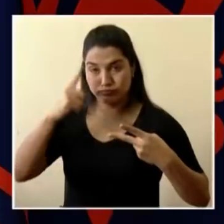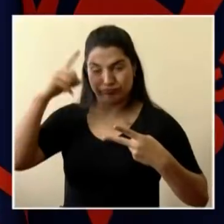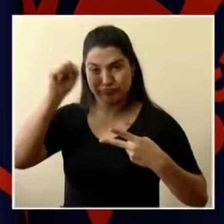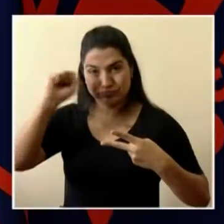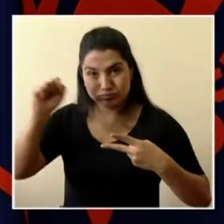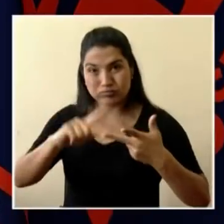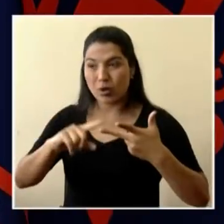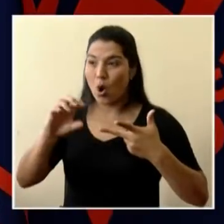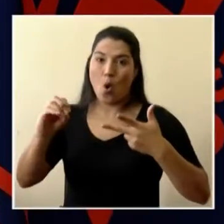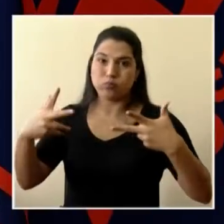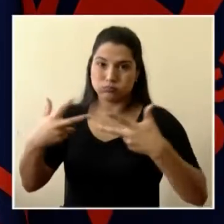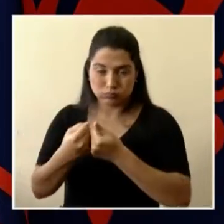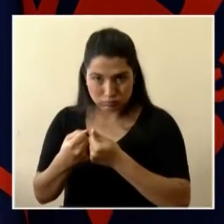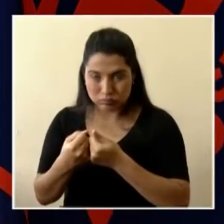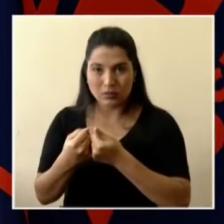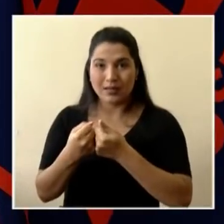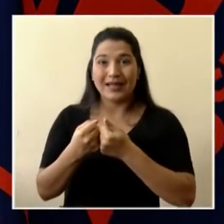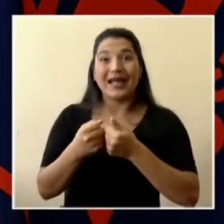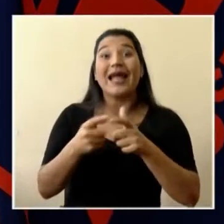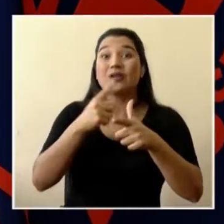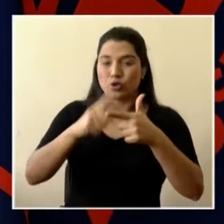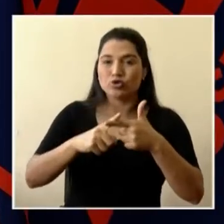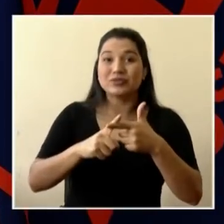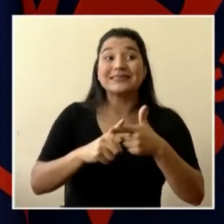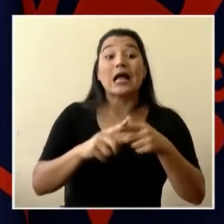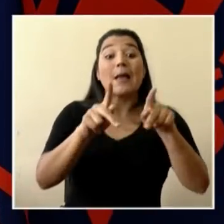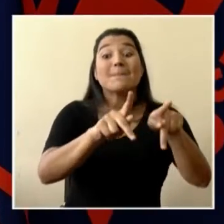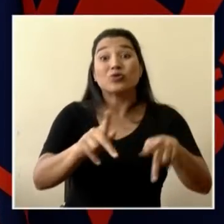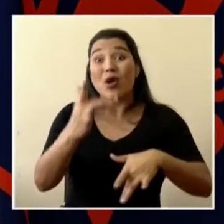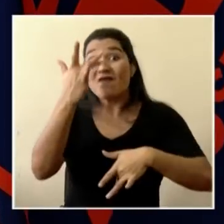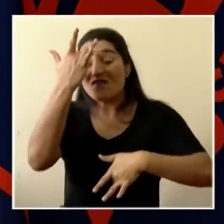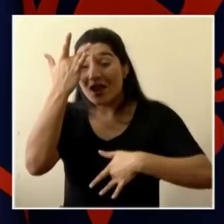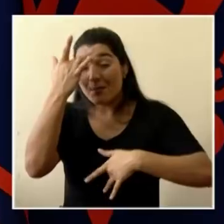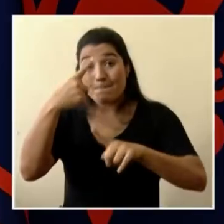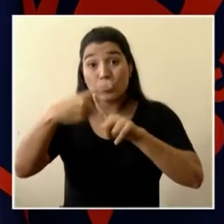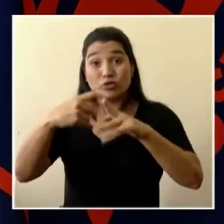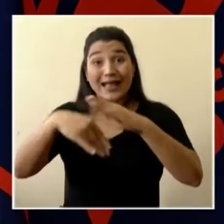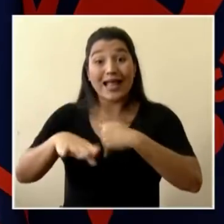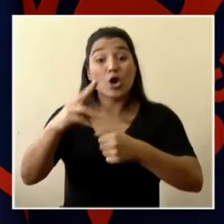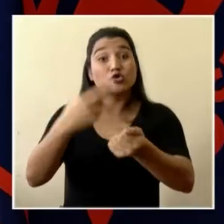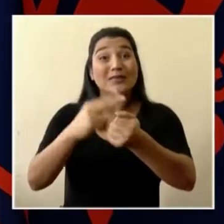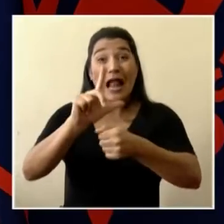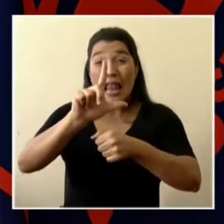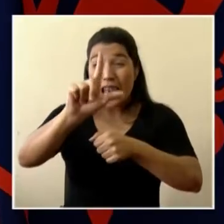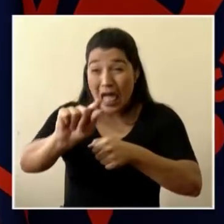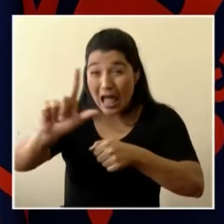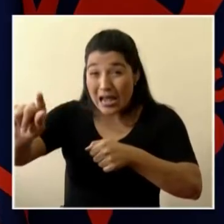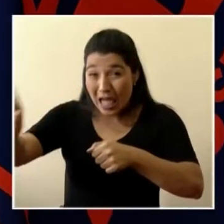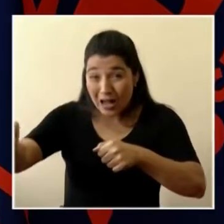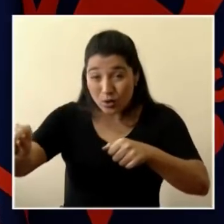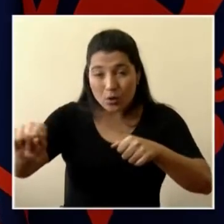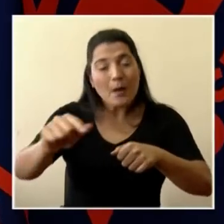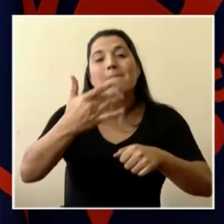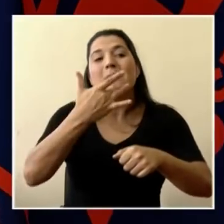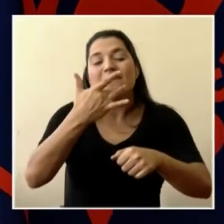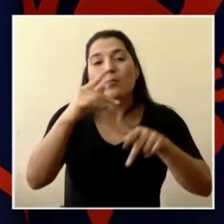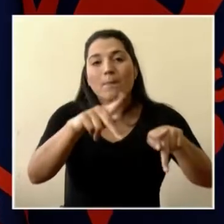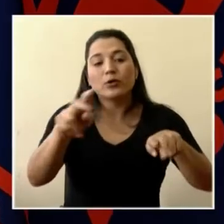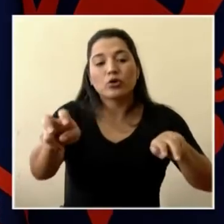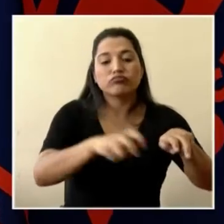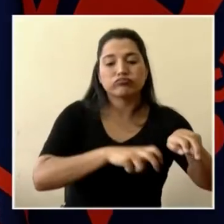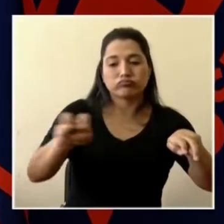Es un comando centralizado de distribución que está trabajando las 24 horas del día, al que yo le estoy dando un seguimiento